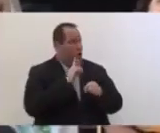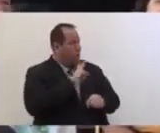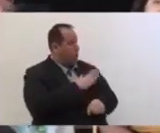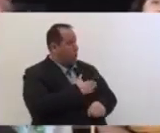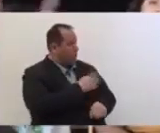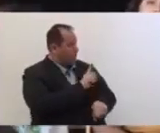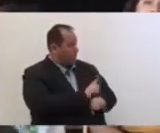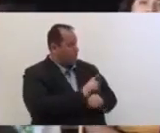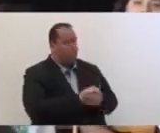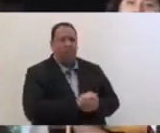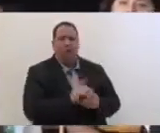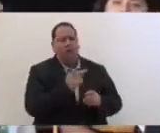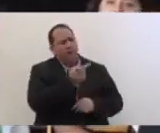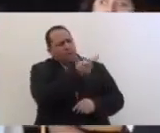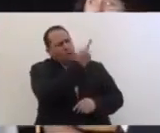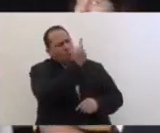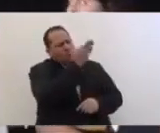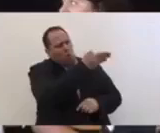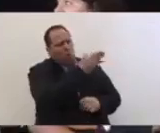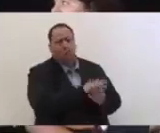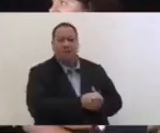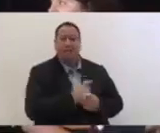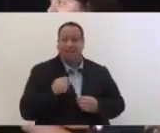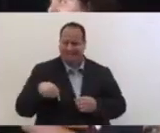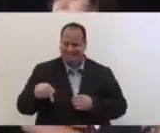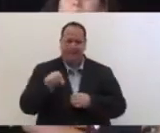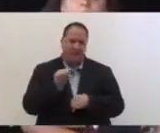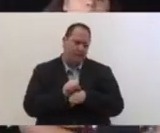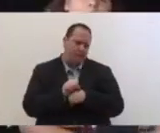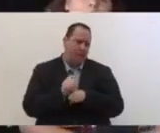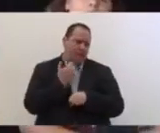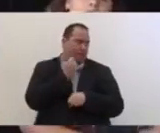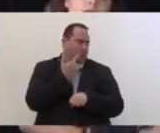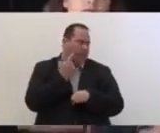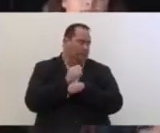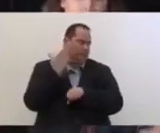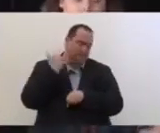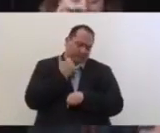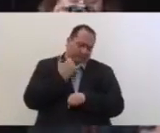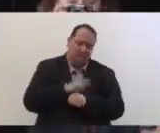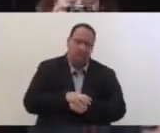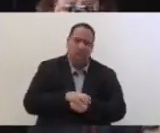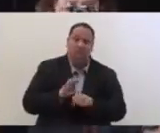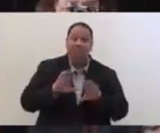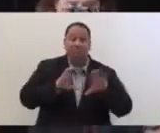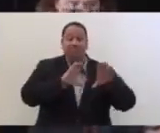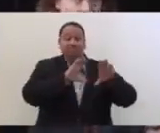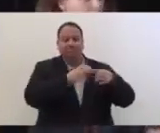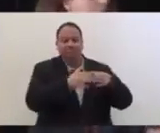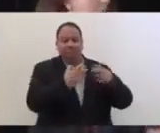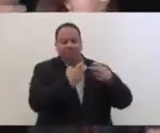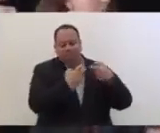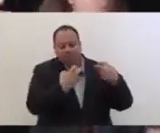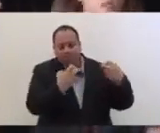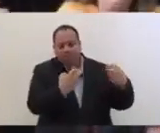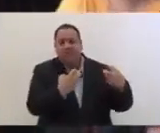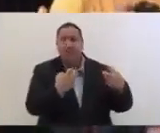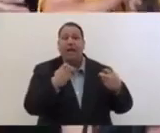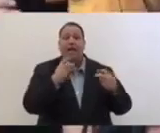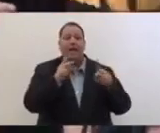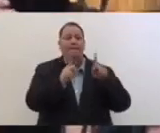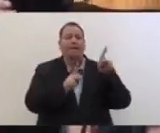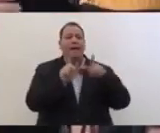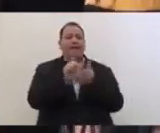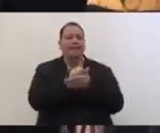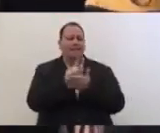días. Nada más una pregunta. Esta semana, bueno, la semana pasada más bien, se instaló la mesa de playas limpias